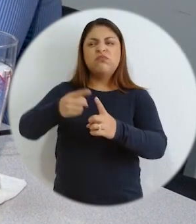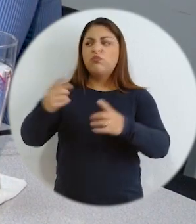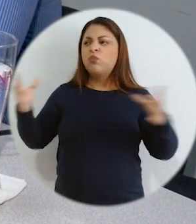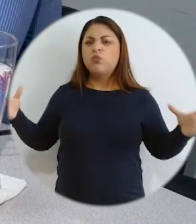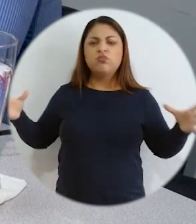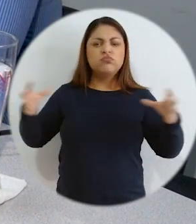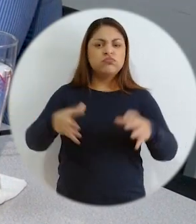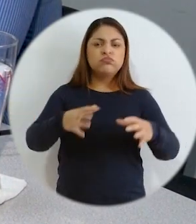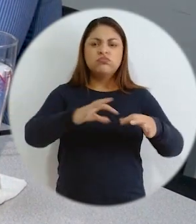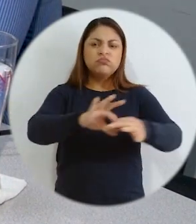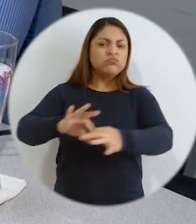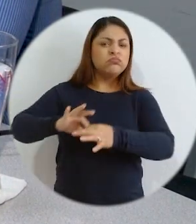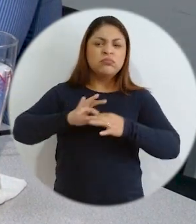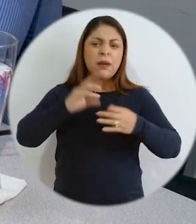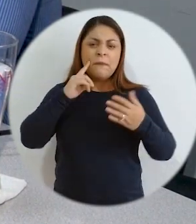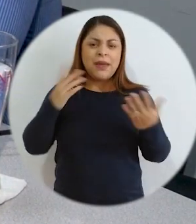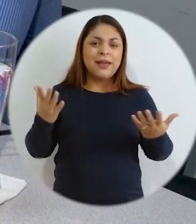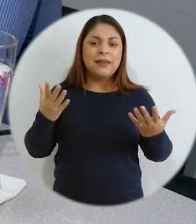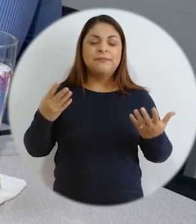es,